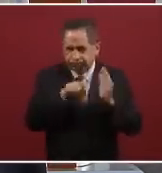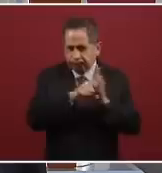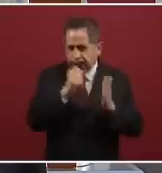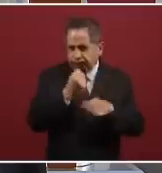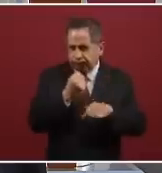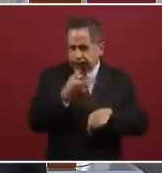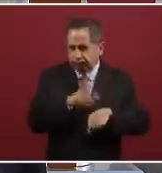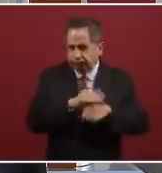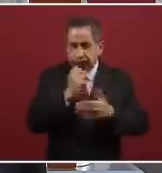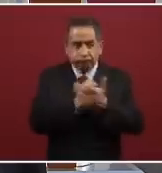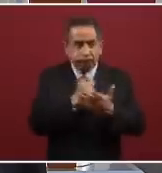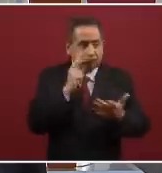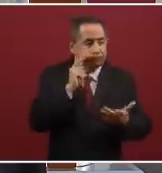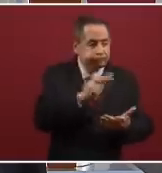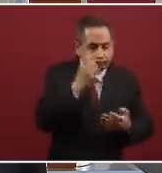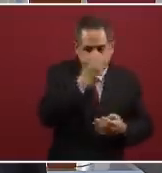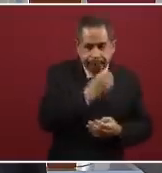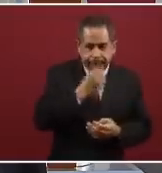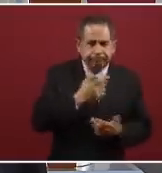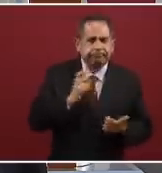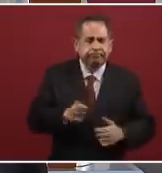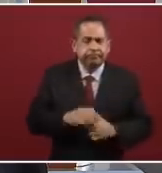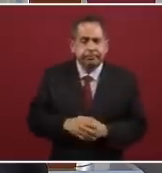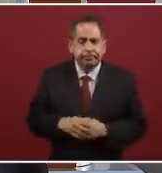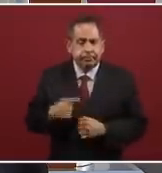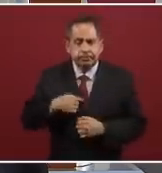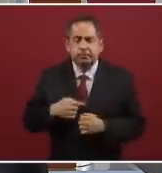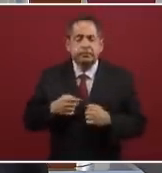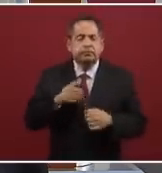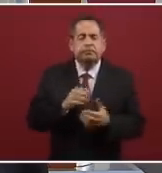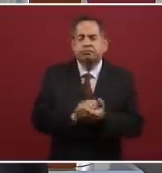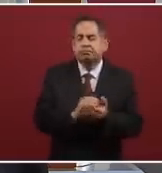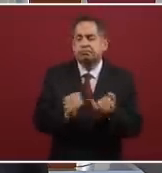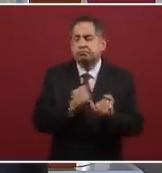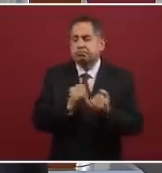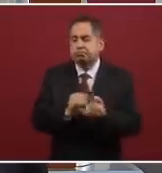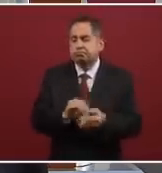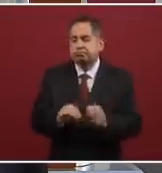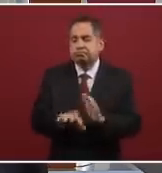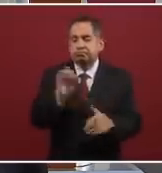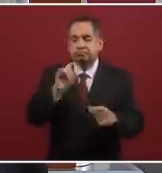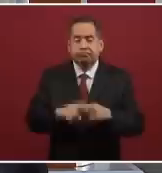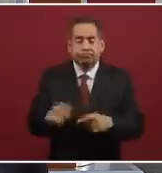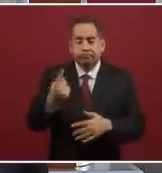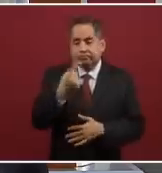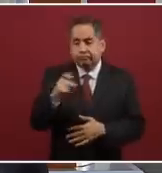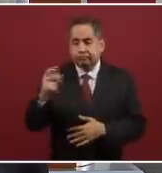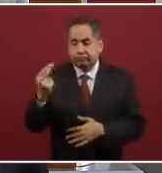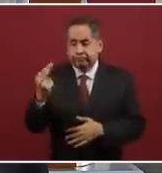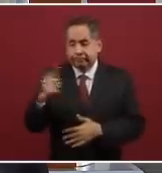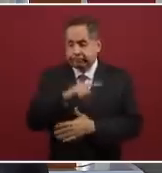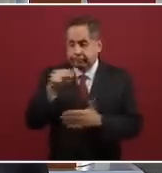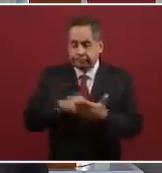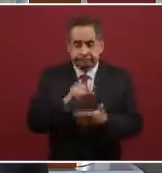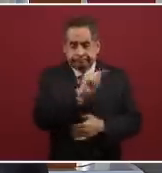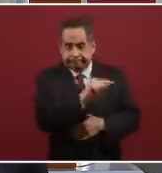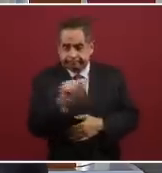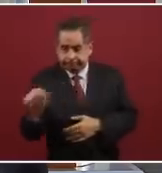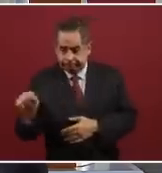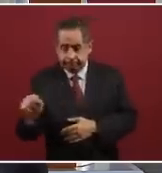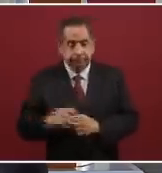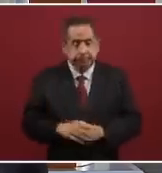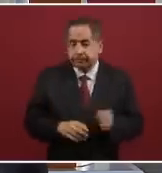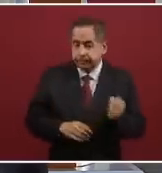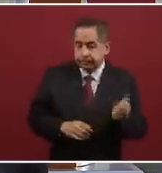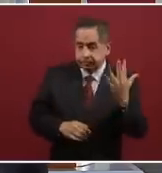las gasolineras. Hicimos nuestro sorteo electrónico, 125 gasolineras, 5 en esta